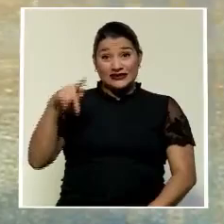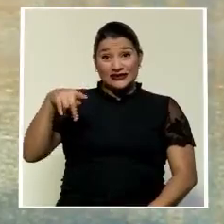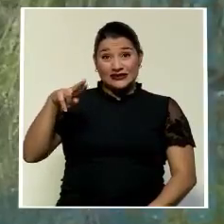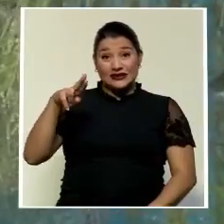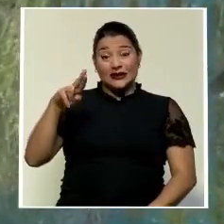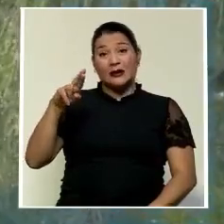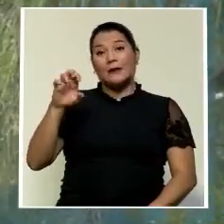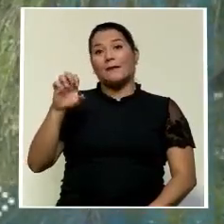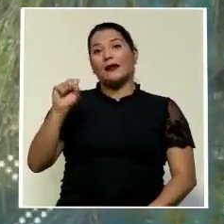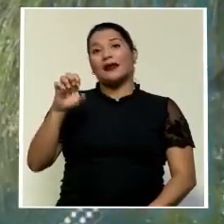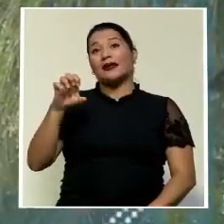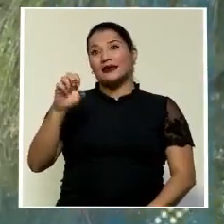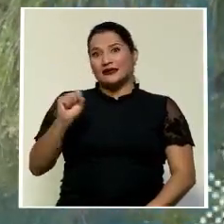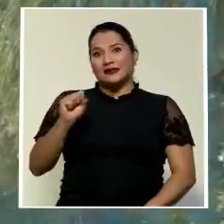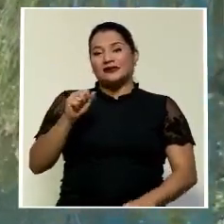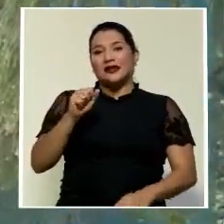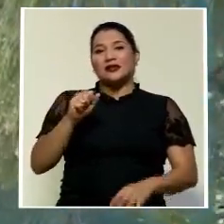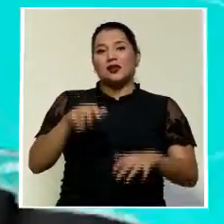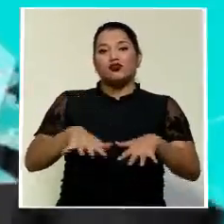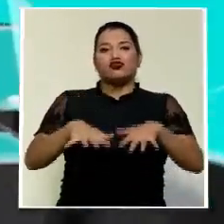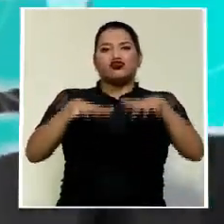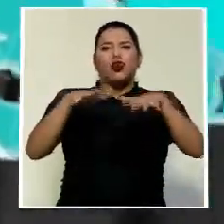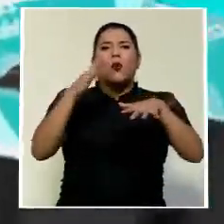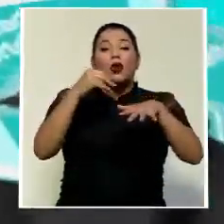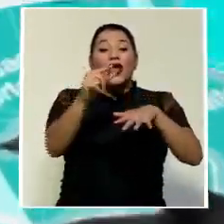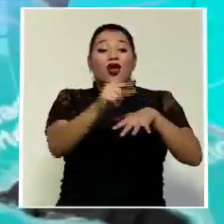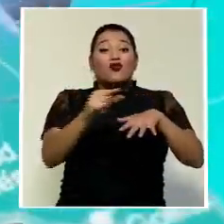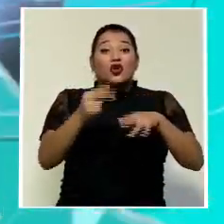el desbordamiento del río María Aguilar.